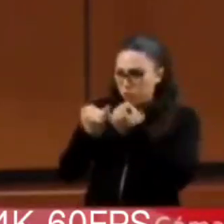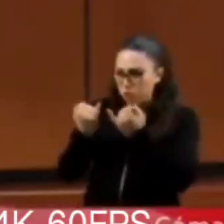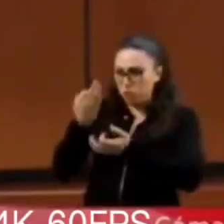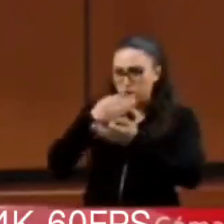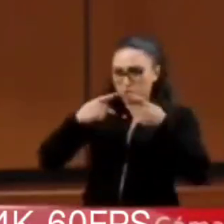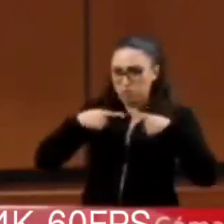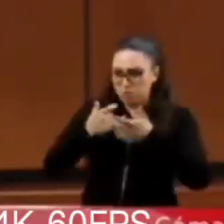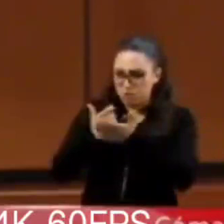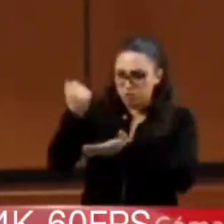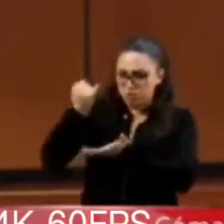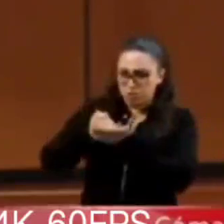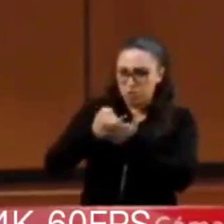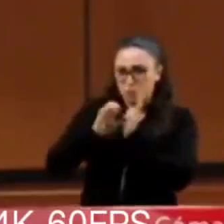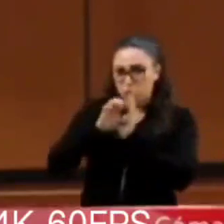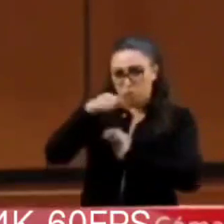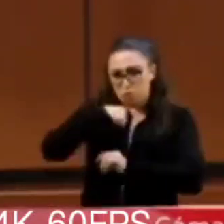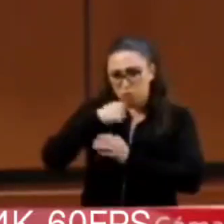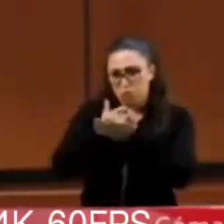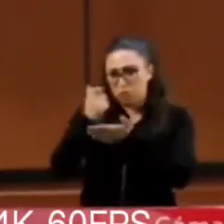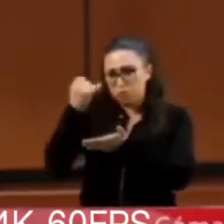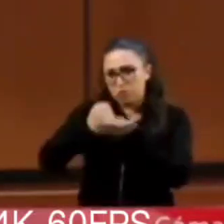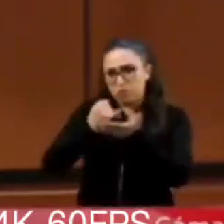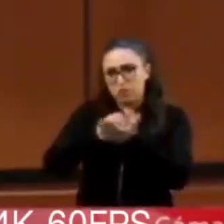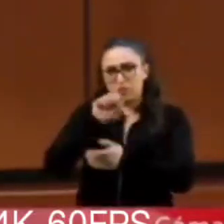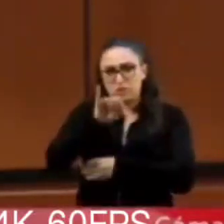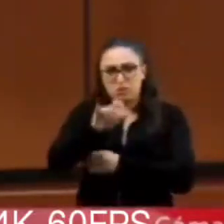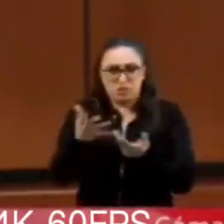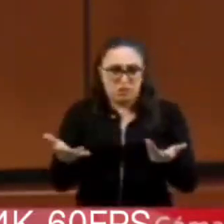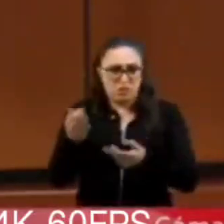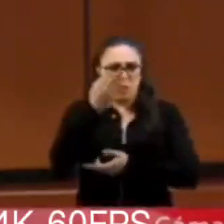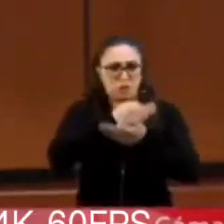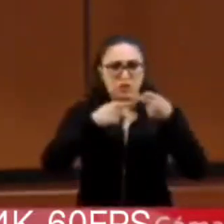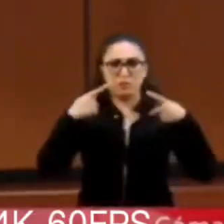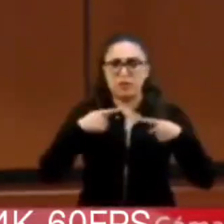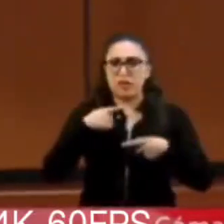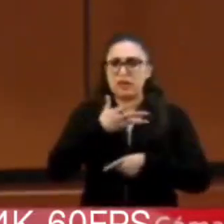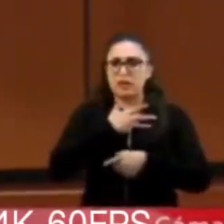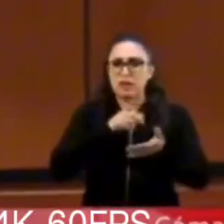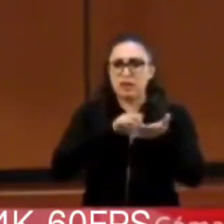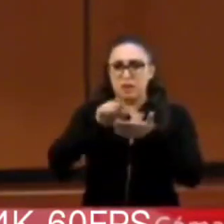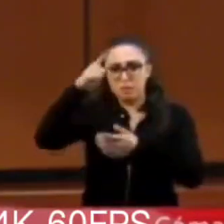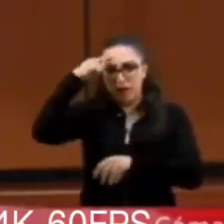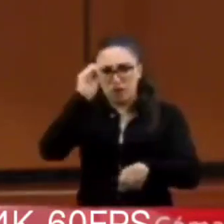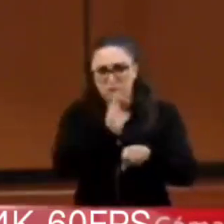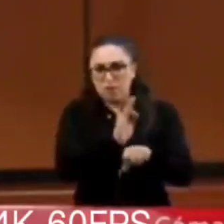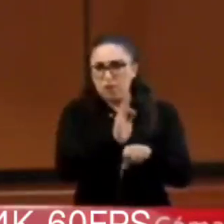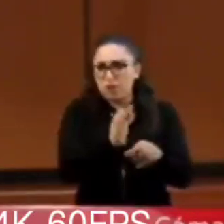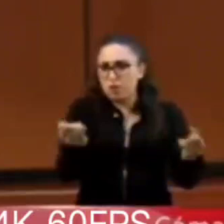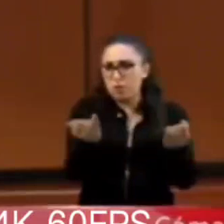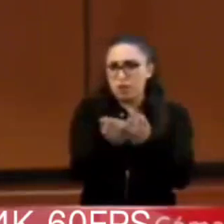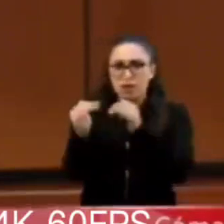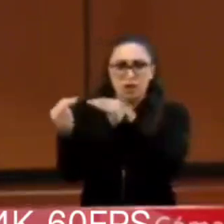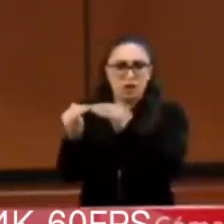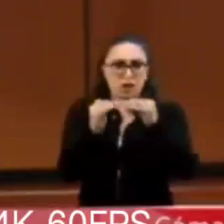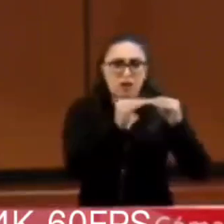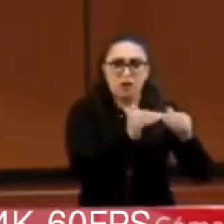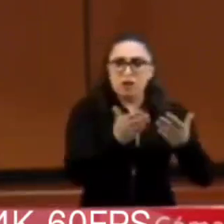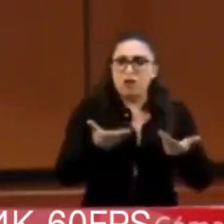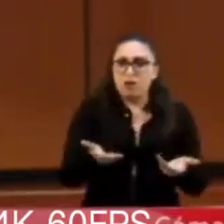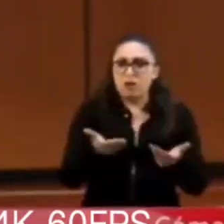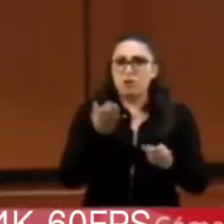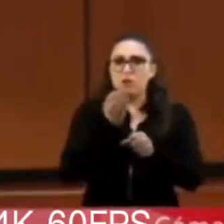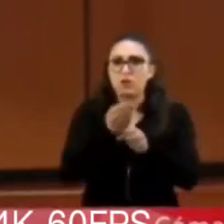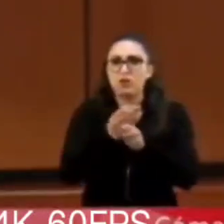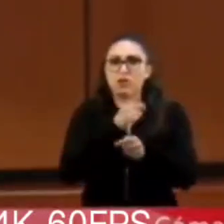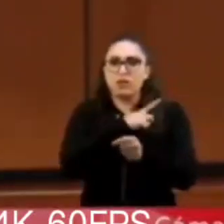pagamos impuestos? Por lo menos yo sí. ¿Que no todos tenemos derecho a ser defendidos? Y tenemos que leer